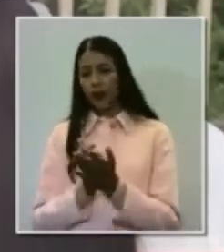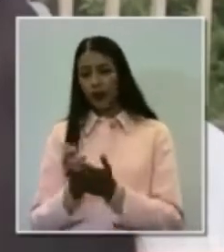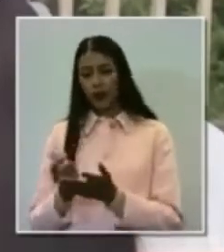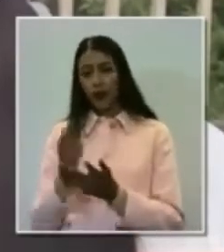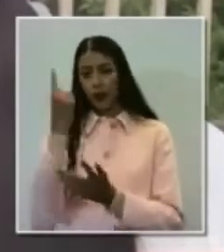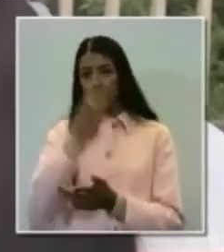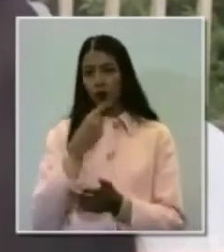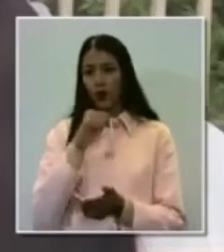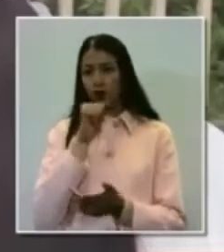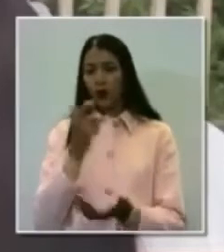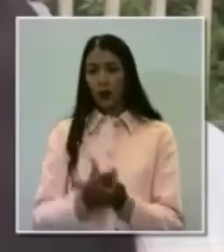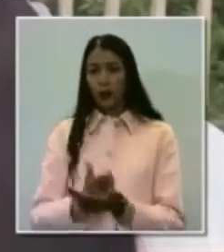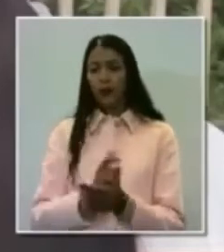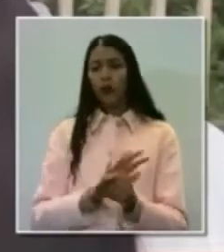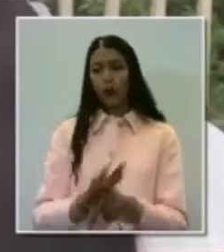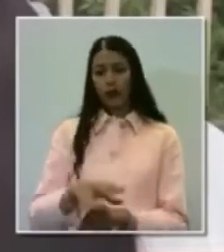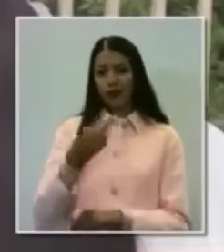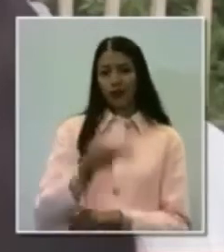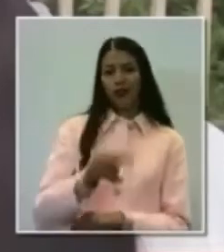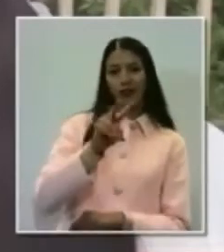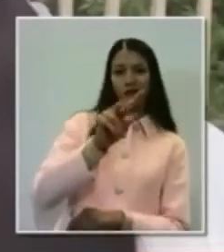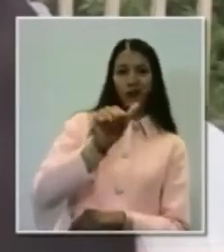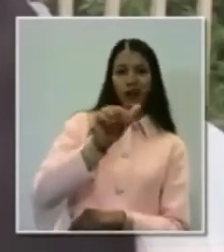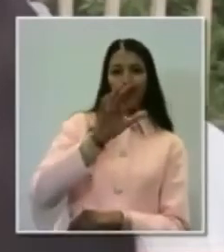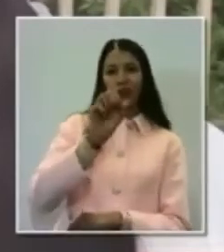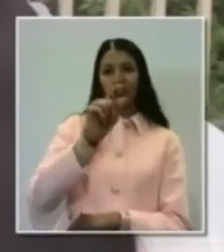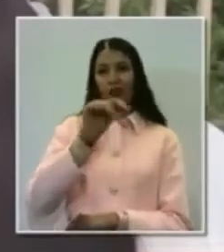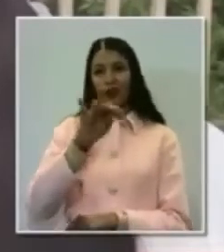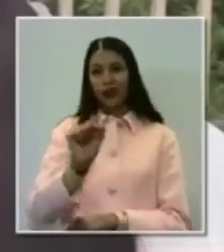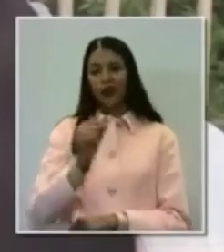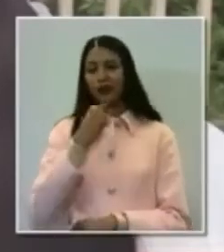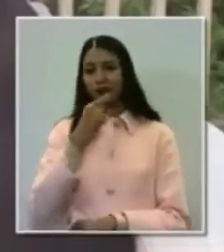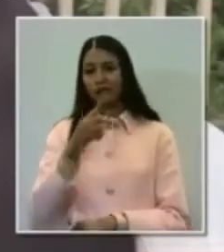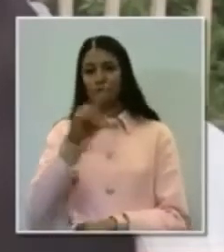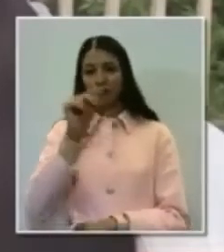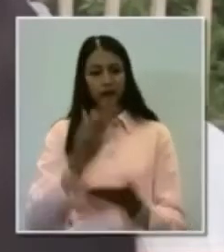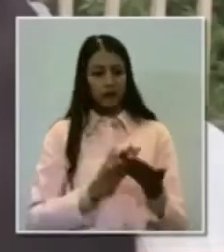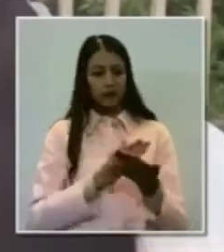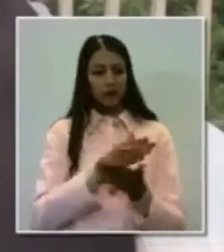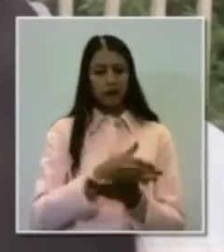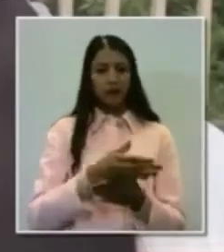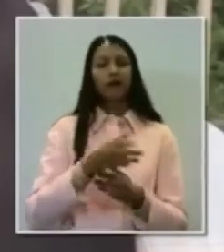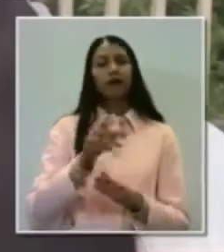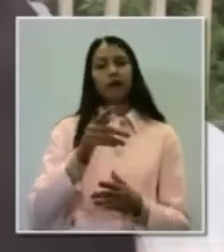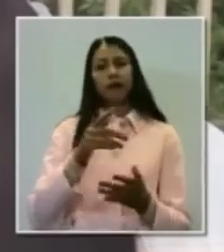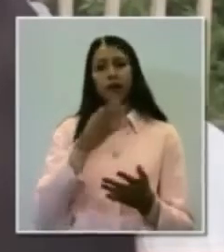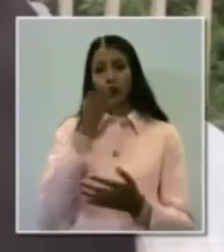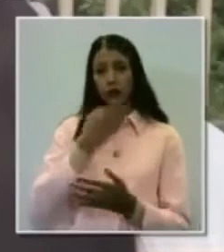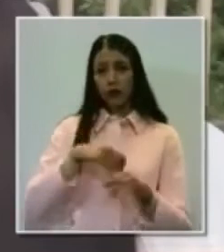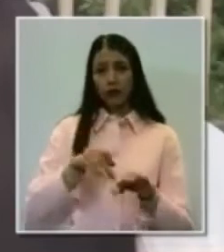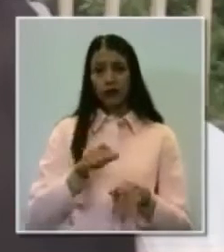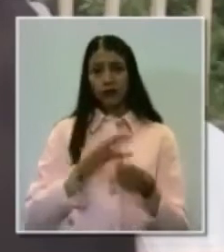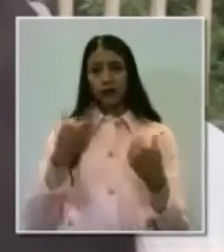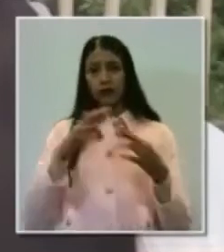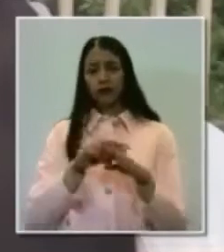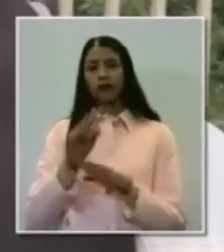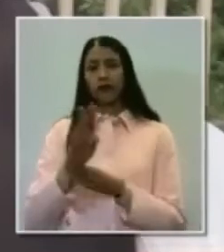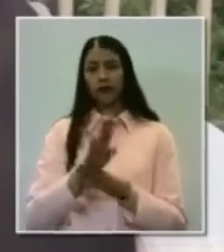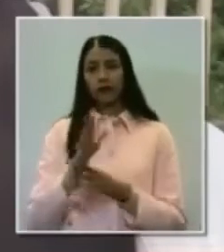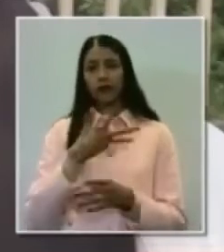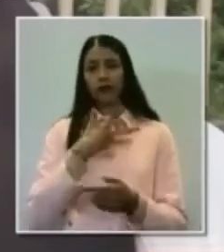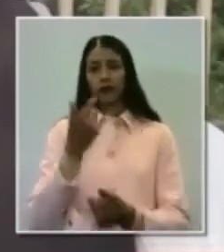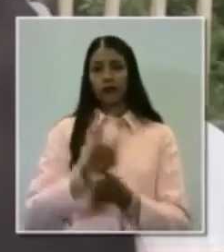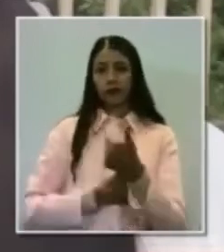lo que les llaman pues las vacantes, se puede presentar a que se niegue el acceso a los centros de trabajo del maestro beneficiado que